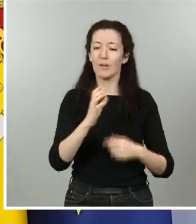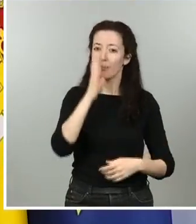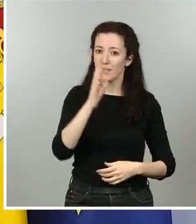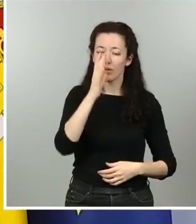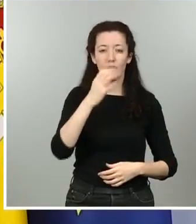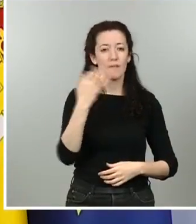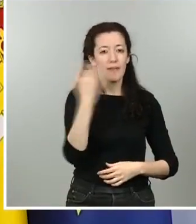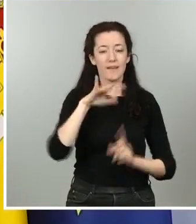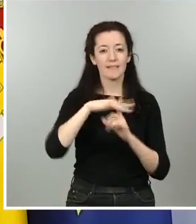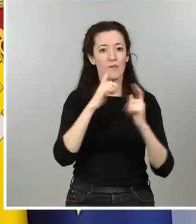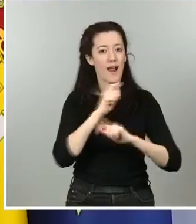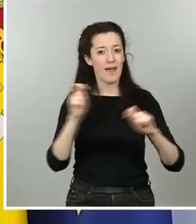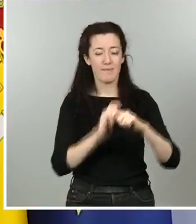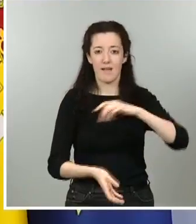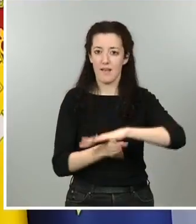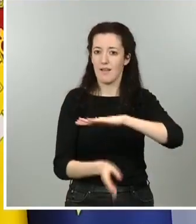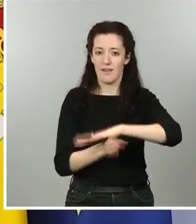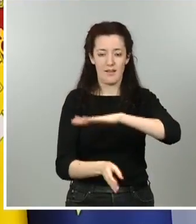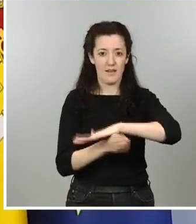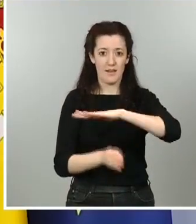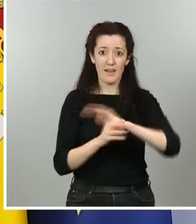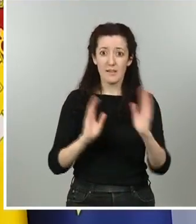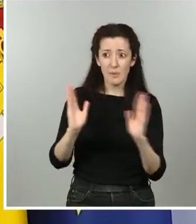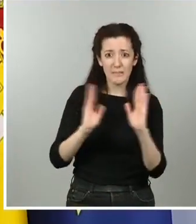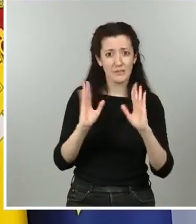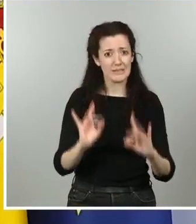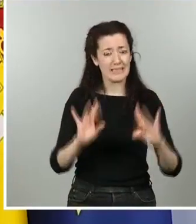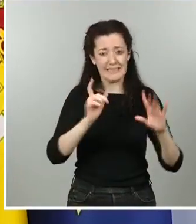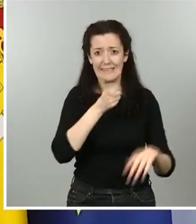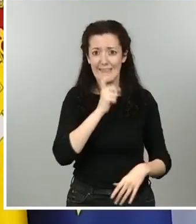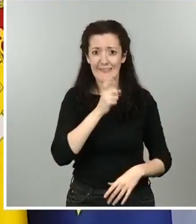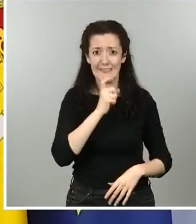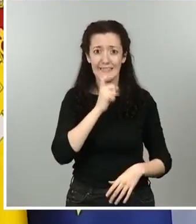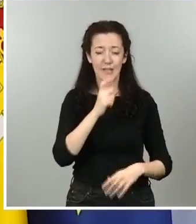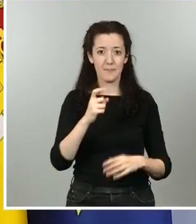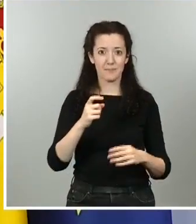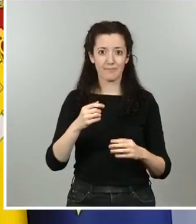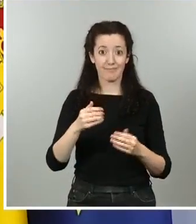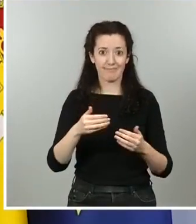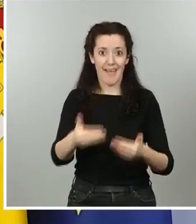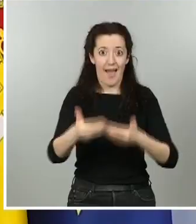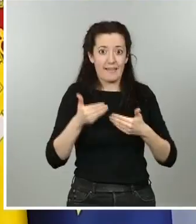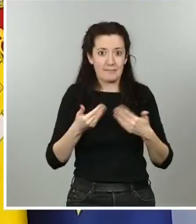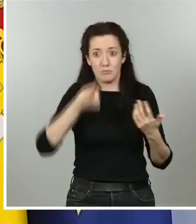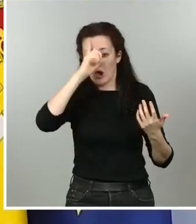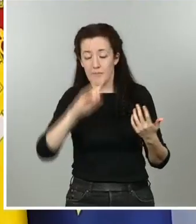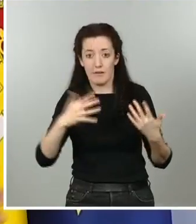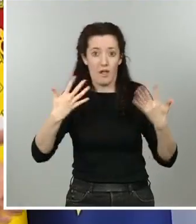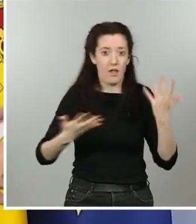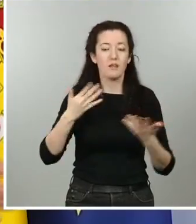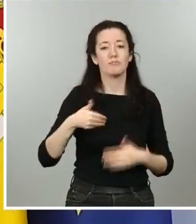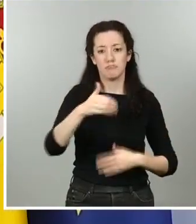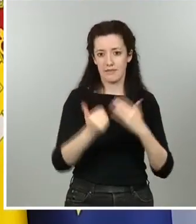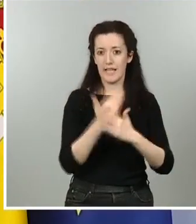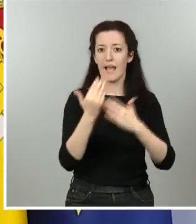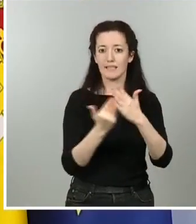estado de alarma en esta etapa tan compleja, sin hoja de ruta previa, sin manual de instrucciones previa que vamos a iniciar estos próximos días, que es la